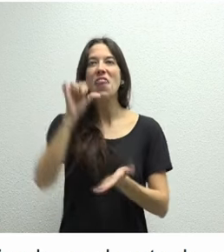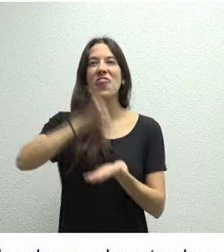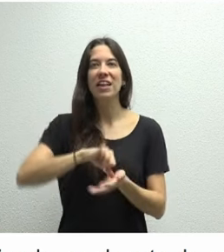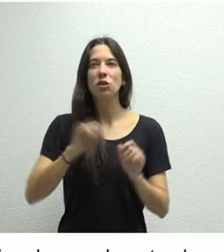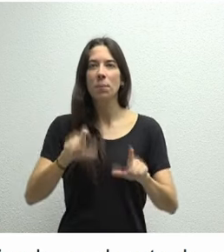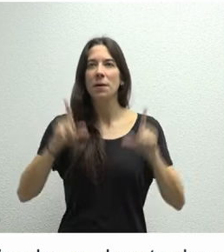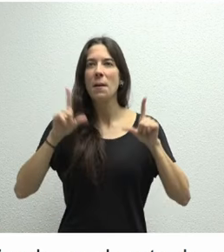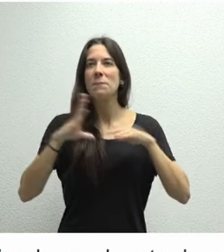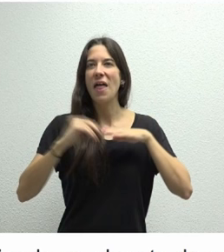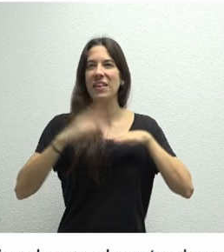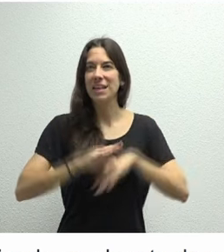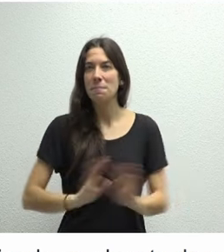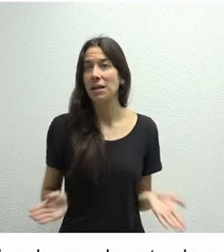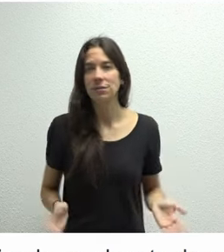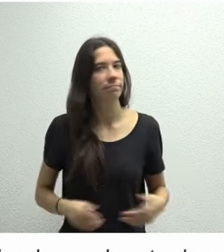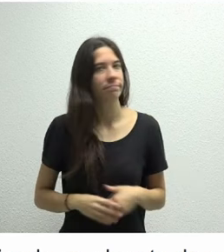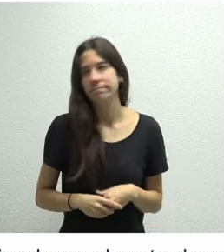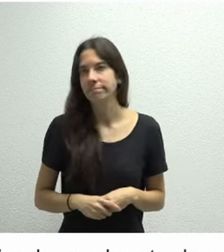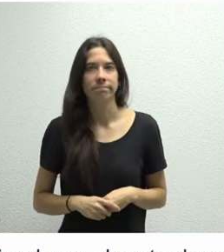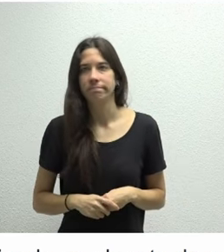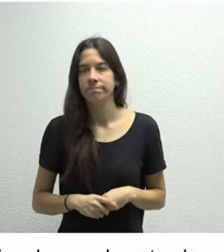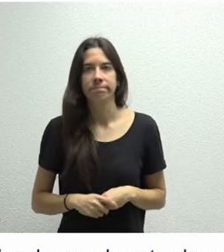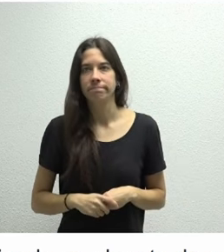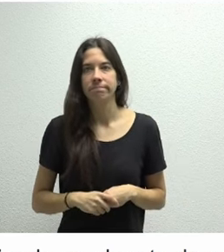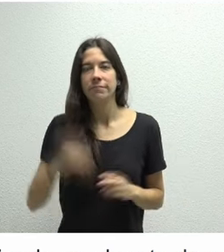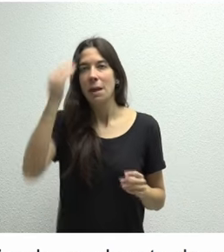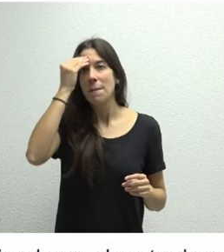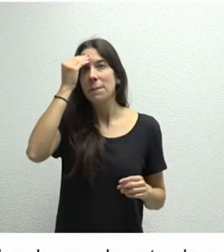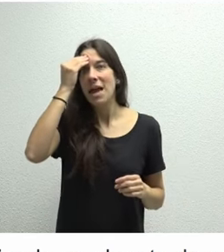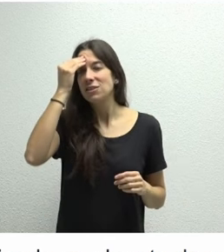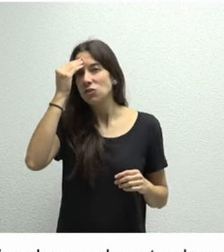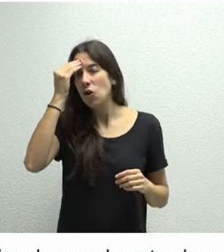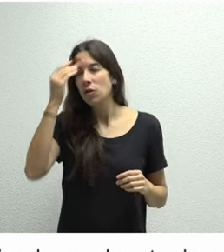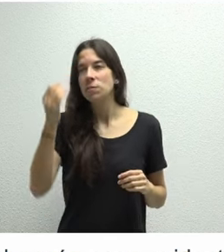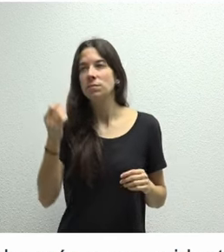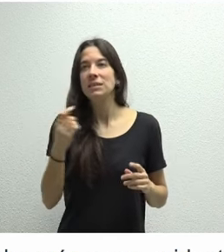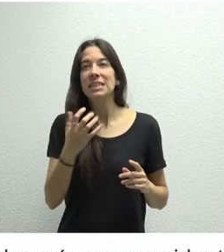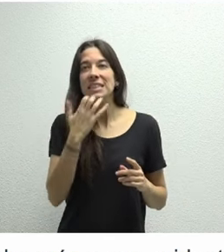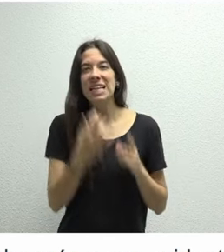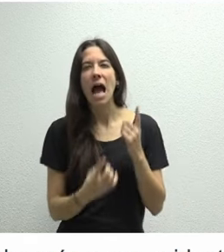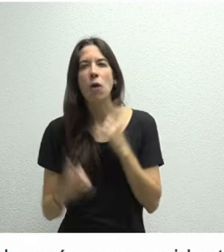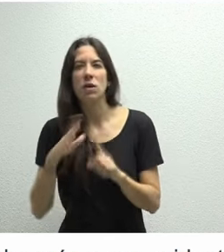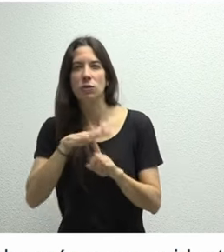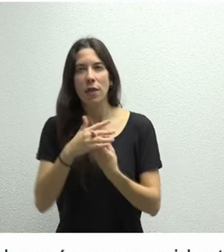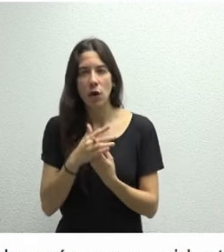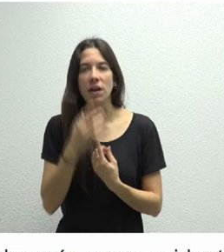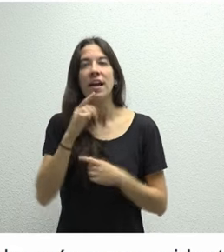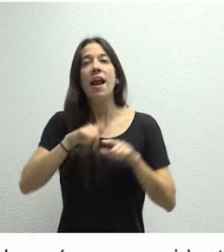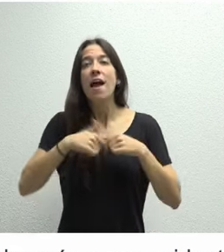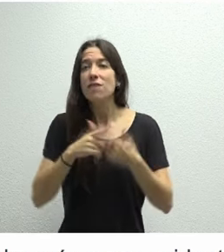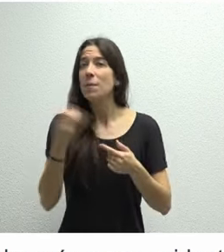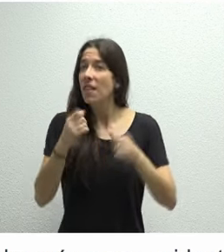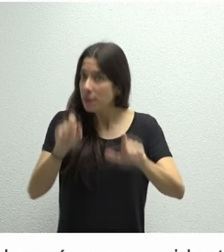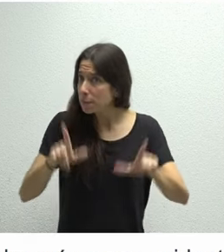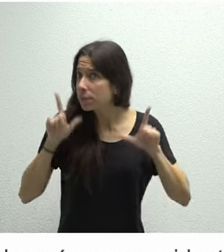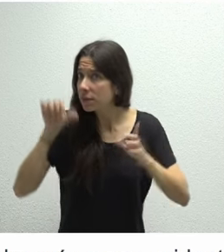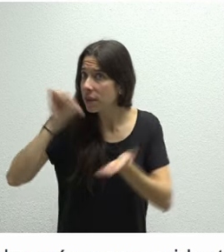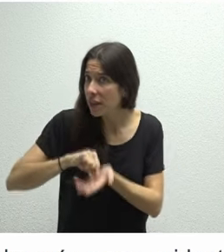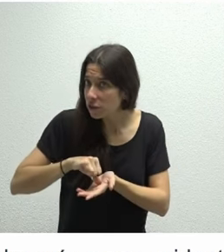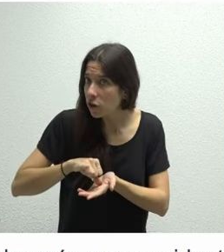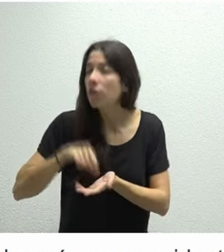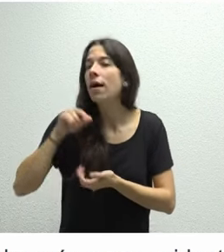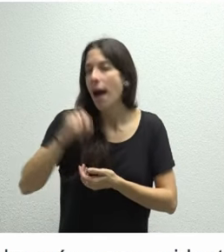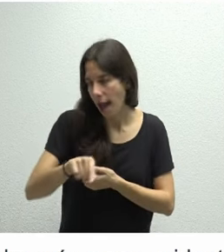paciente vale creo que si en algo tenemos que poner si en alguna situación tenemos que poner a la familia justo es en